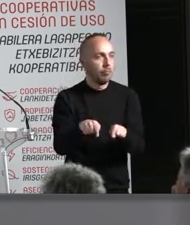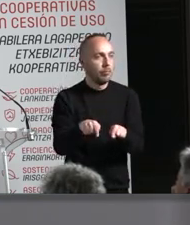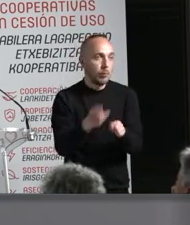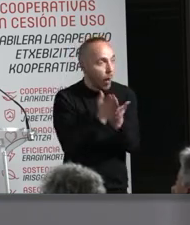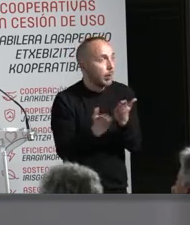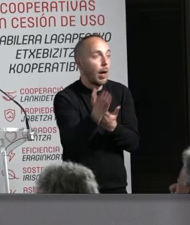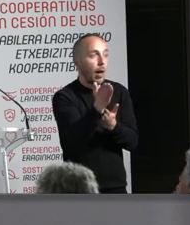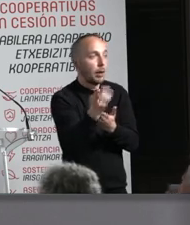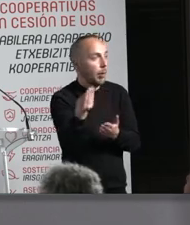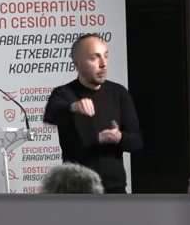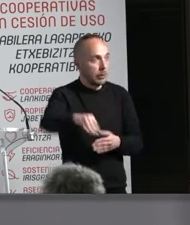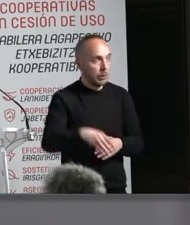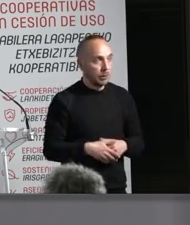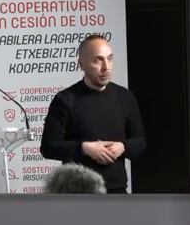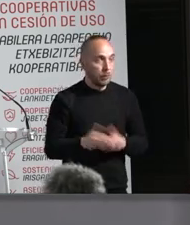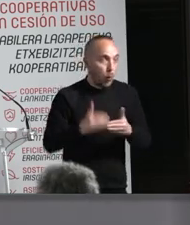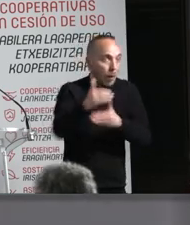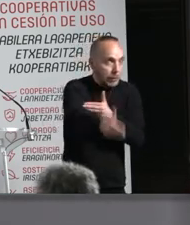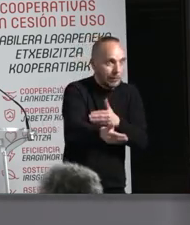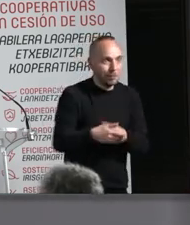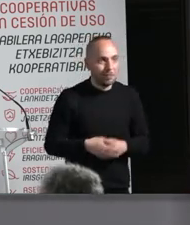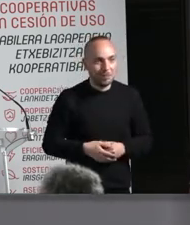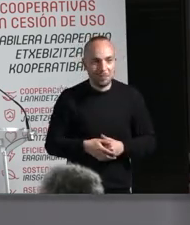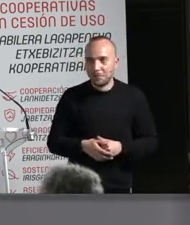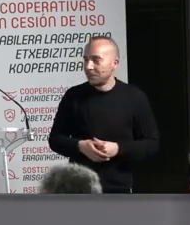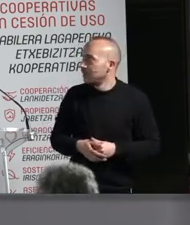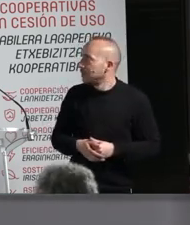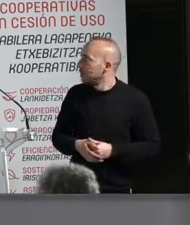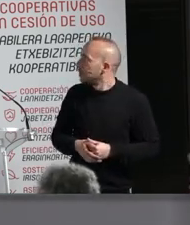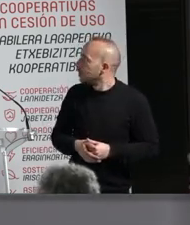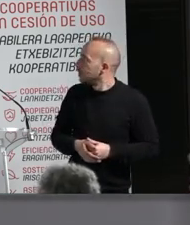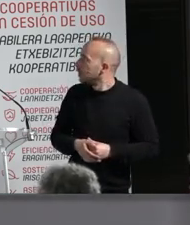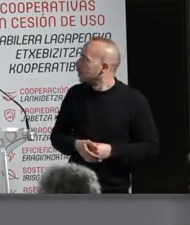alternativa más allá, ¿no? Ahora sale mejor.